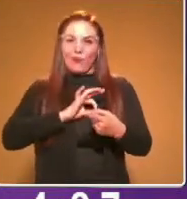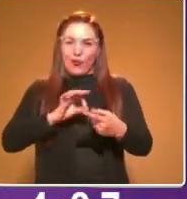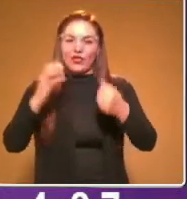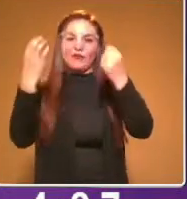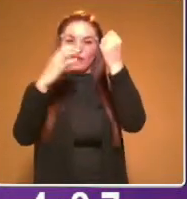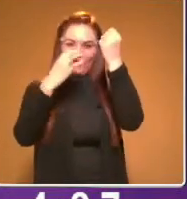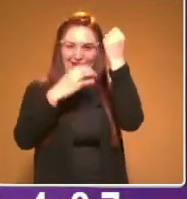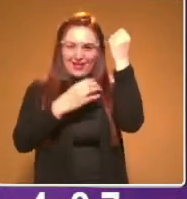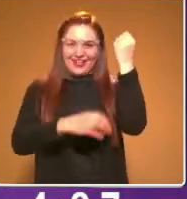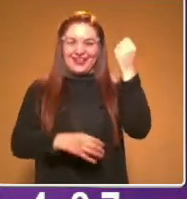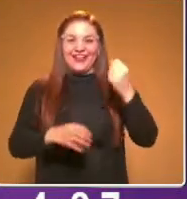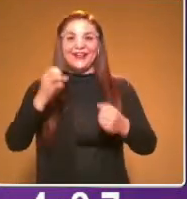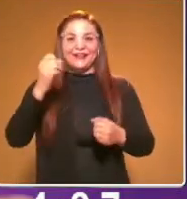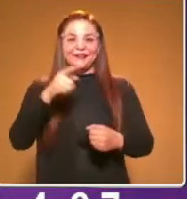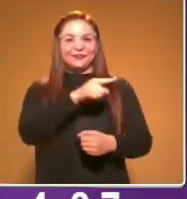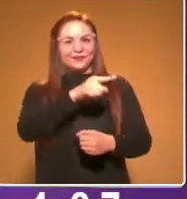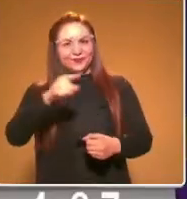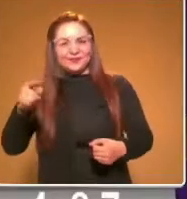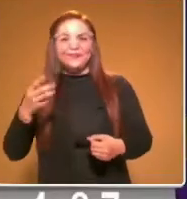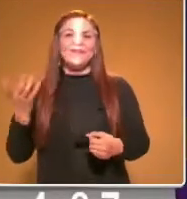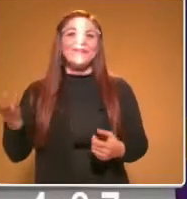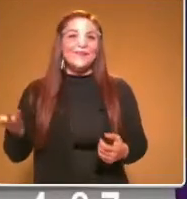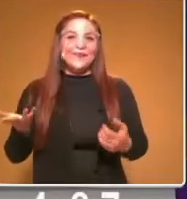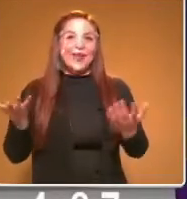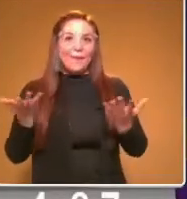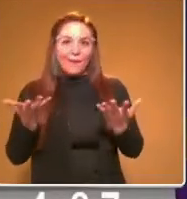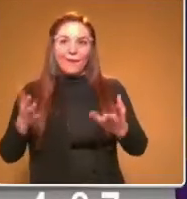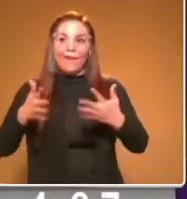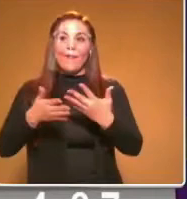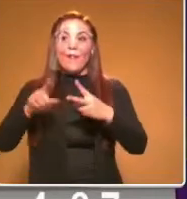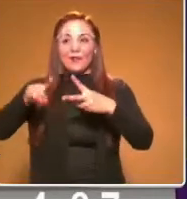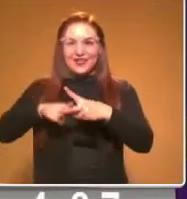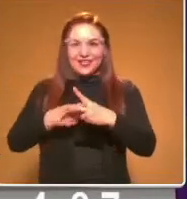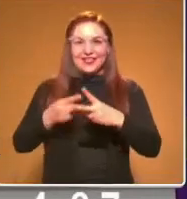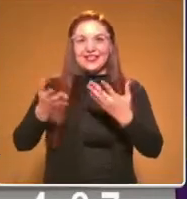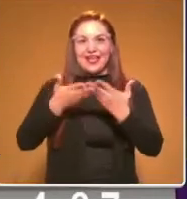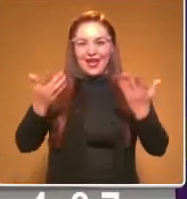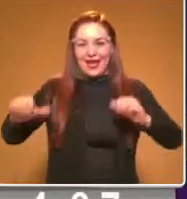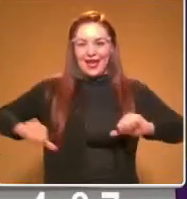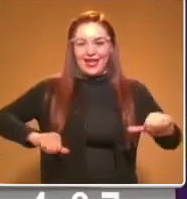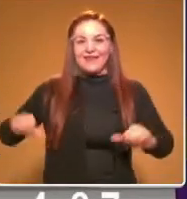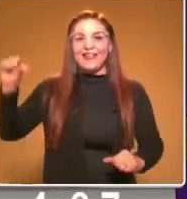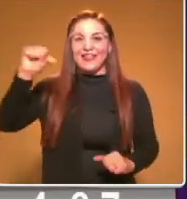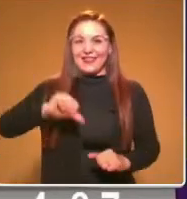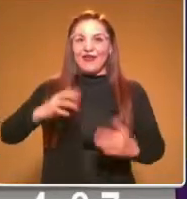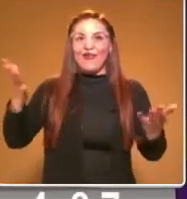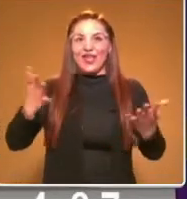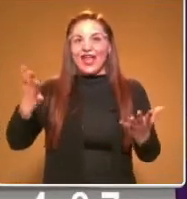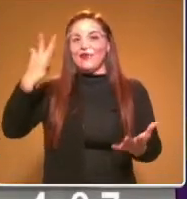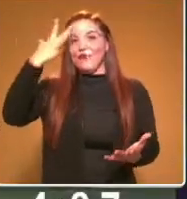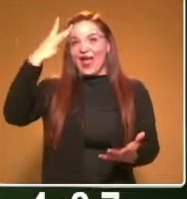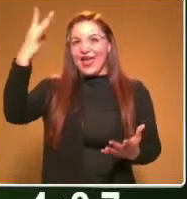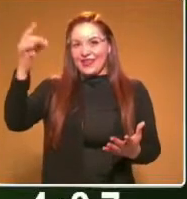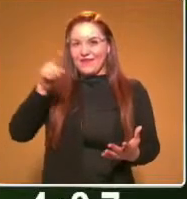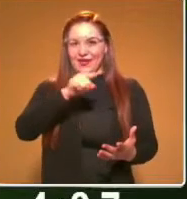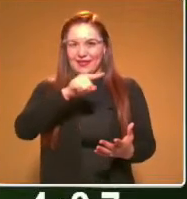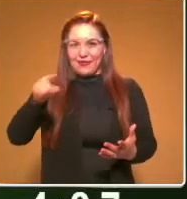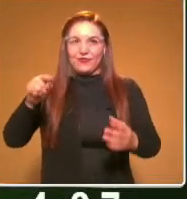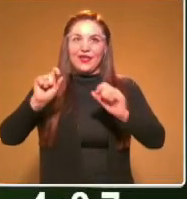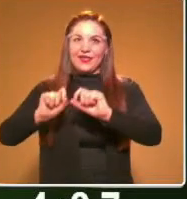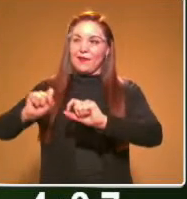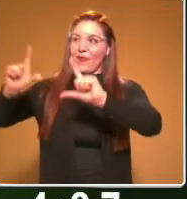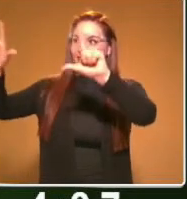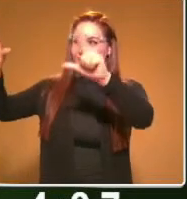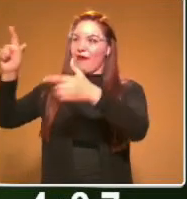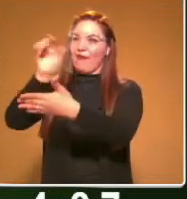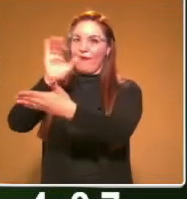iremos mencionando. Pero, ¿qué le parece, maestra, si vamos a iniciar con la actividad del día de hoy, que es una adivinanza? Okay. Si nos ayudan ahí en pantalla para que la podamos